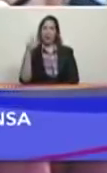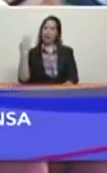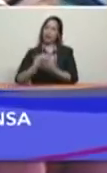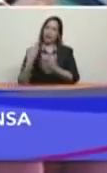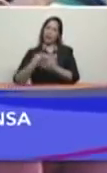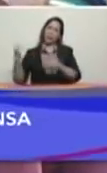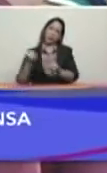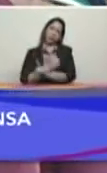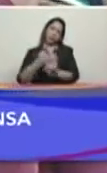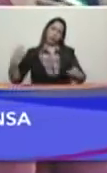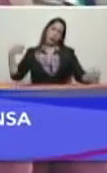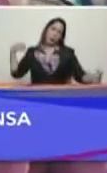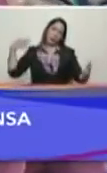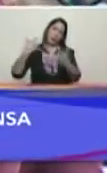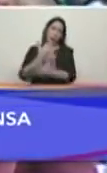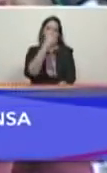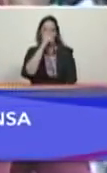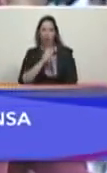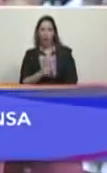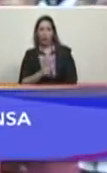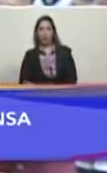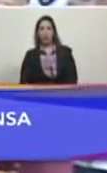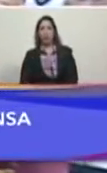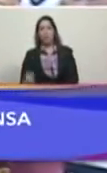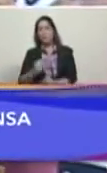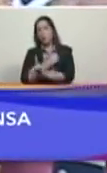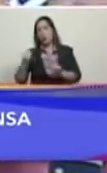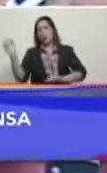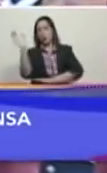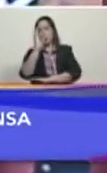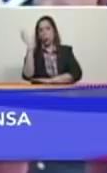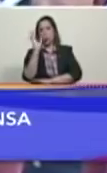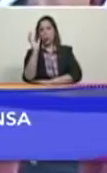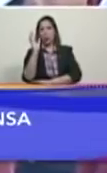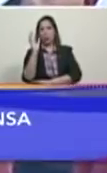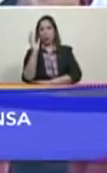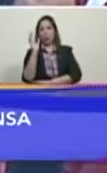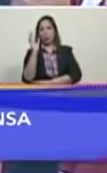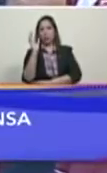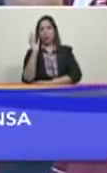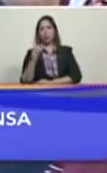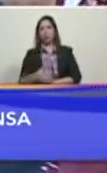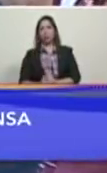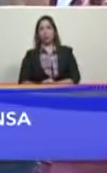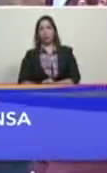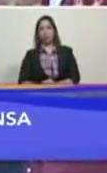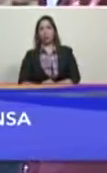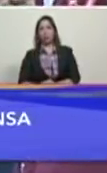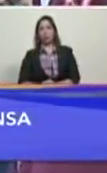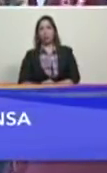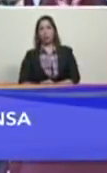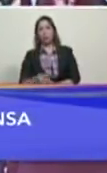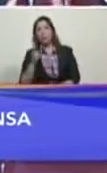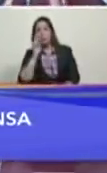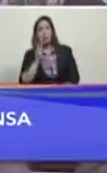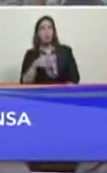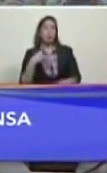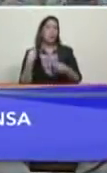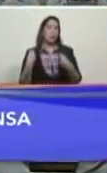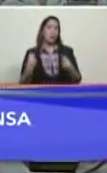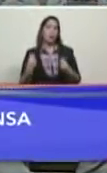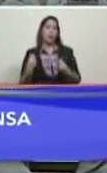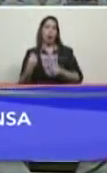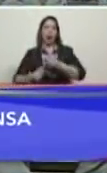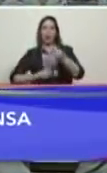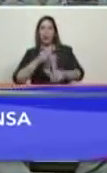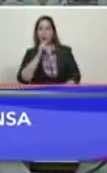años de la violencia colombiana. Este año tuvimos unos resultados dolorosos ya finalizando el año en